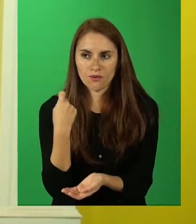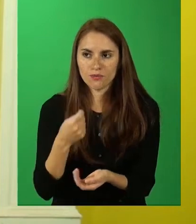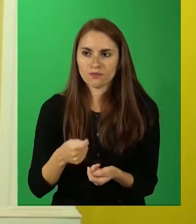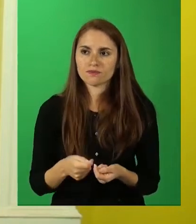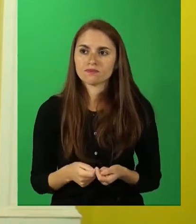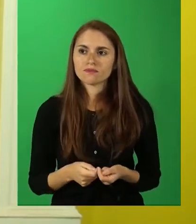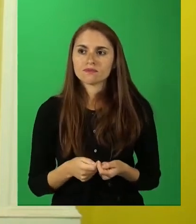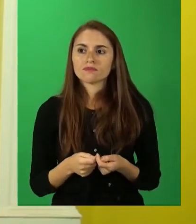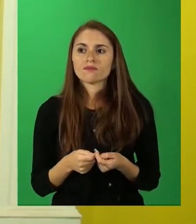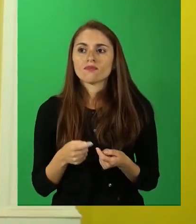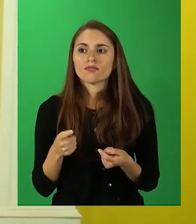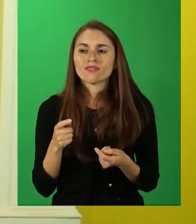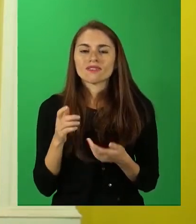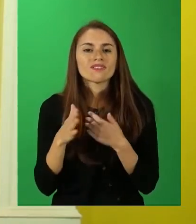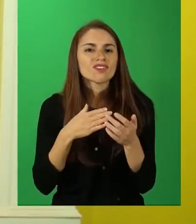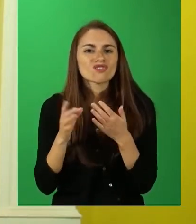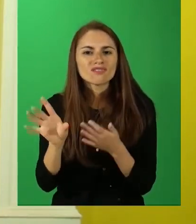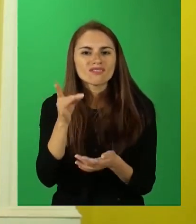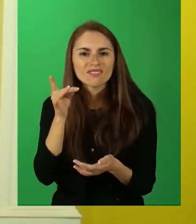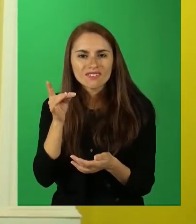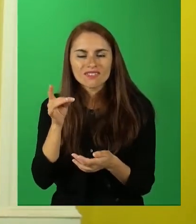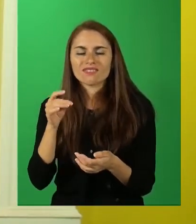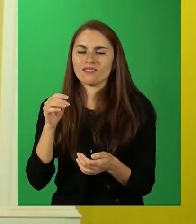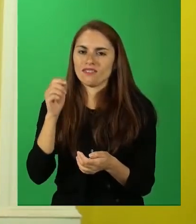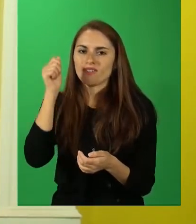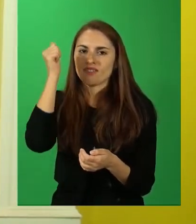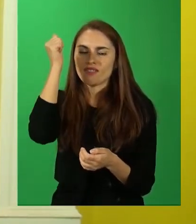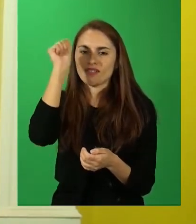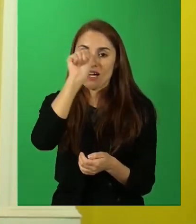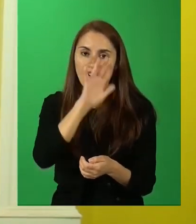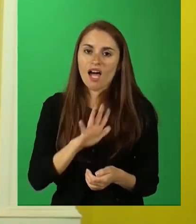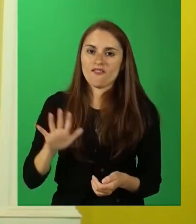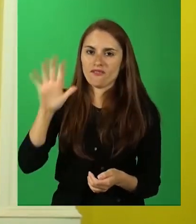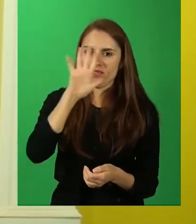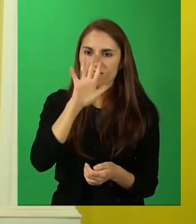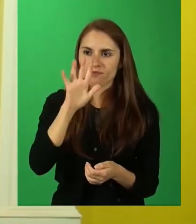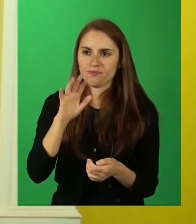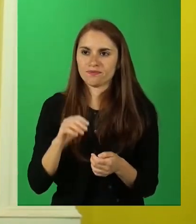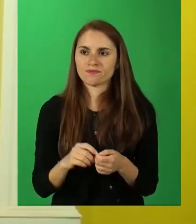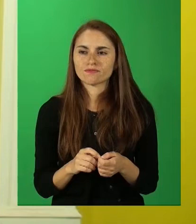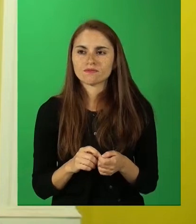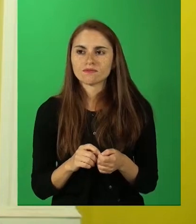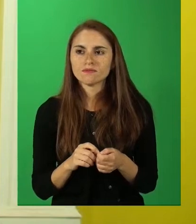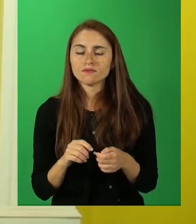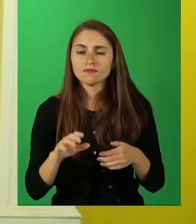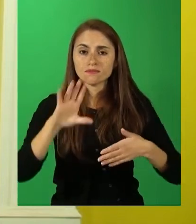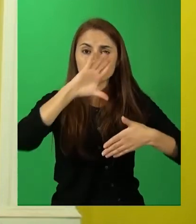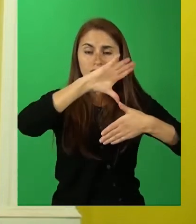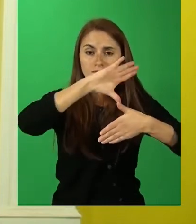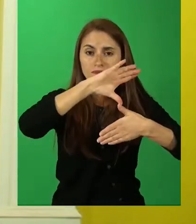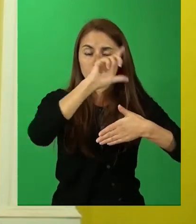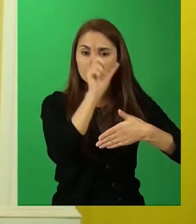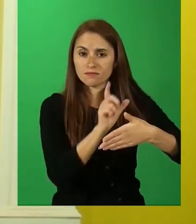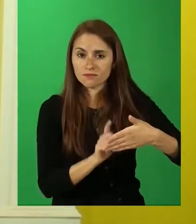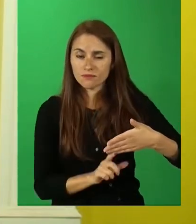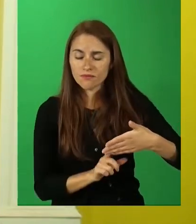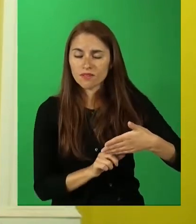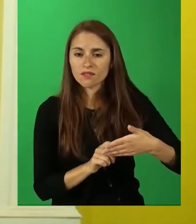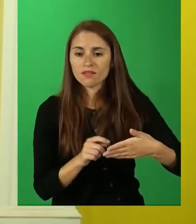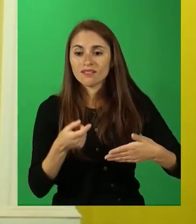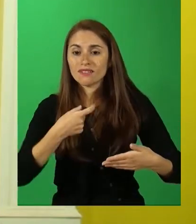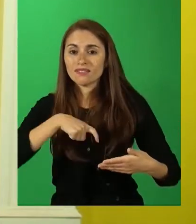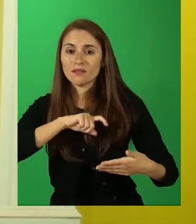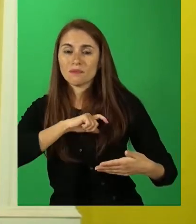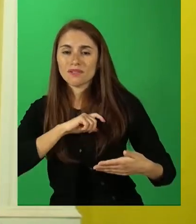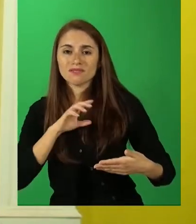Comerciantes de esclavos que traen desde África, ¿ya? Y la economía americana se va a basar, la economía del Imperio Español en